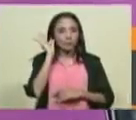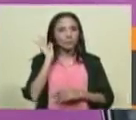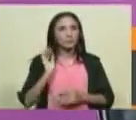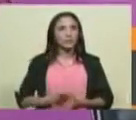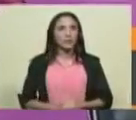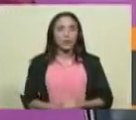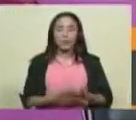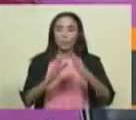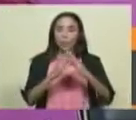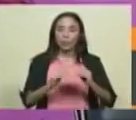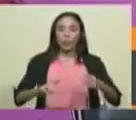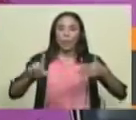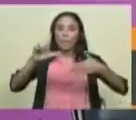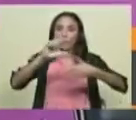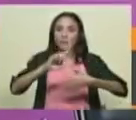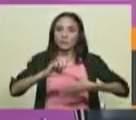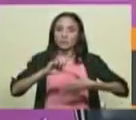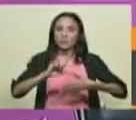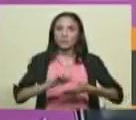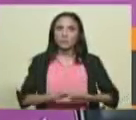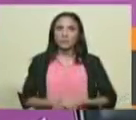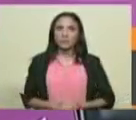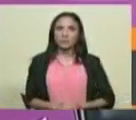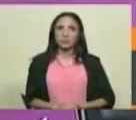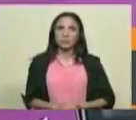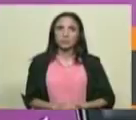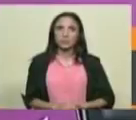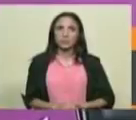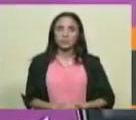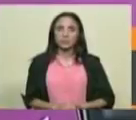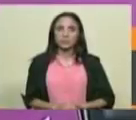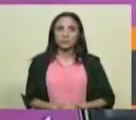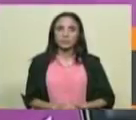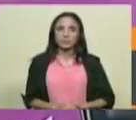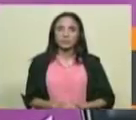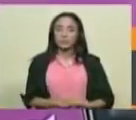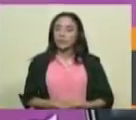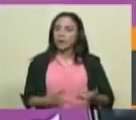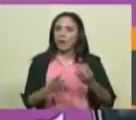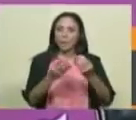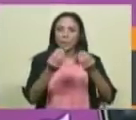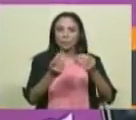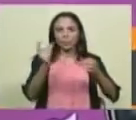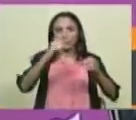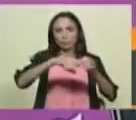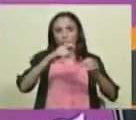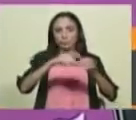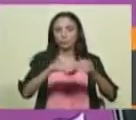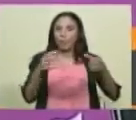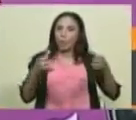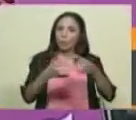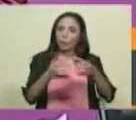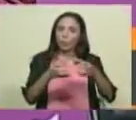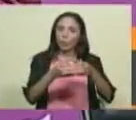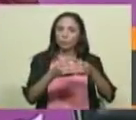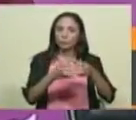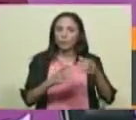de los Países Vascos. Onitza Aguirre, integrante del Grupo Juvenil de Izquierda Independiente